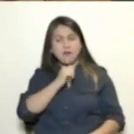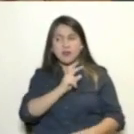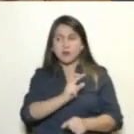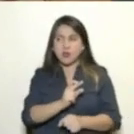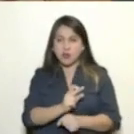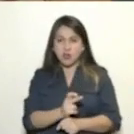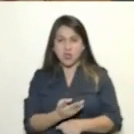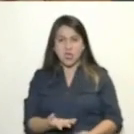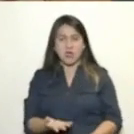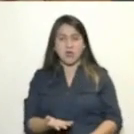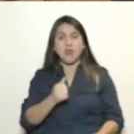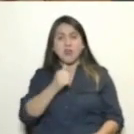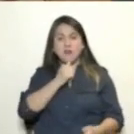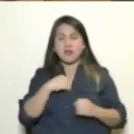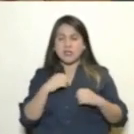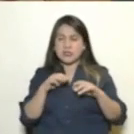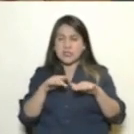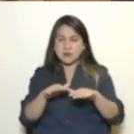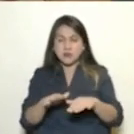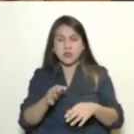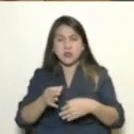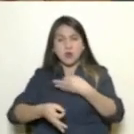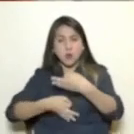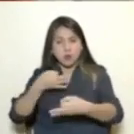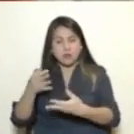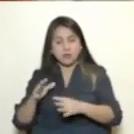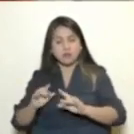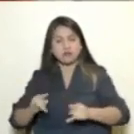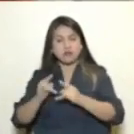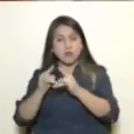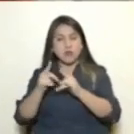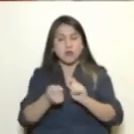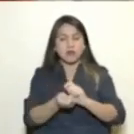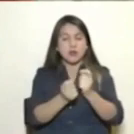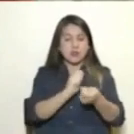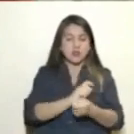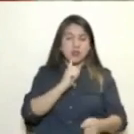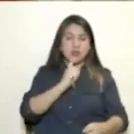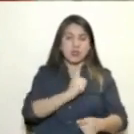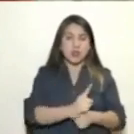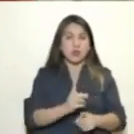pedagogía, faltó transmitir un relato de lo que se había construido desde la transición